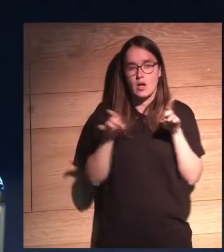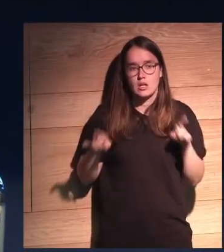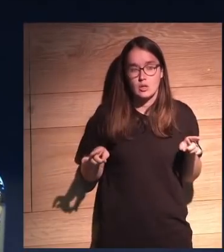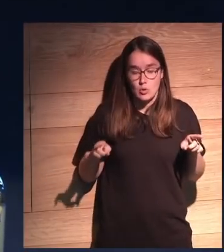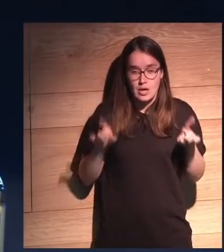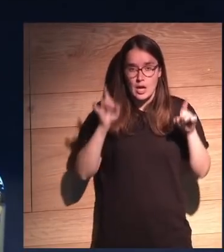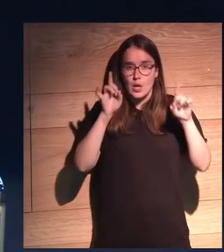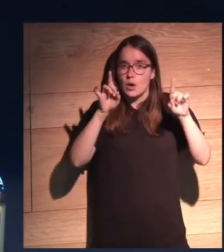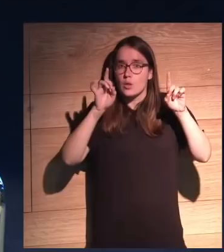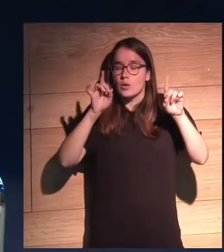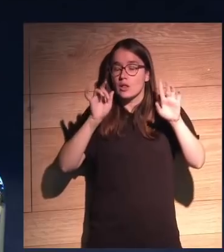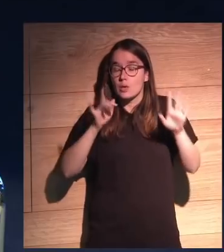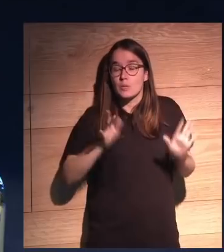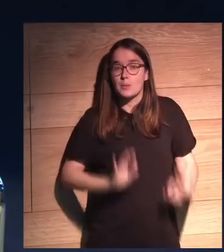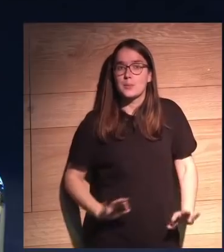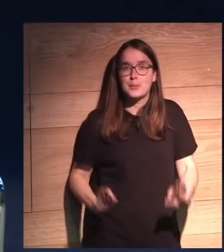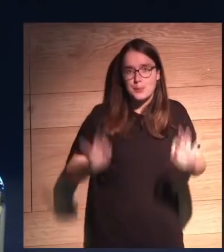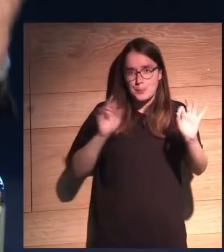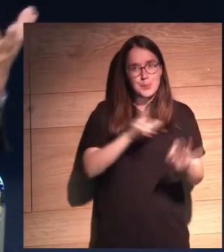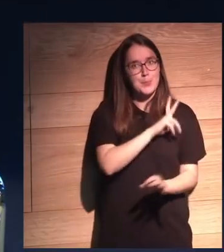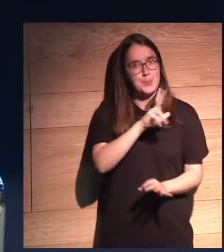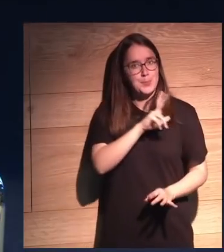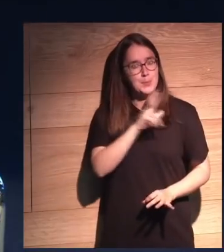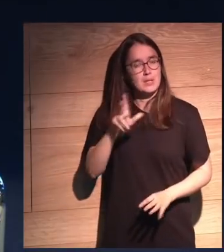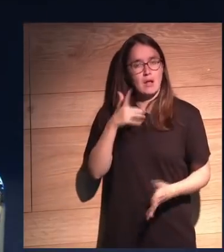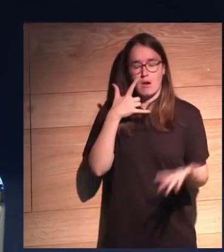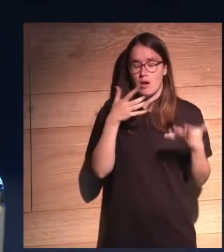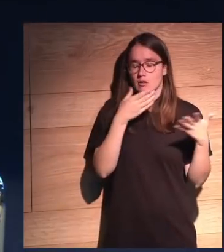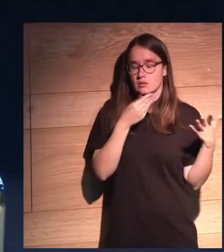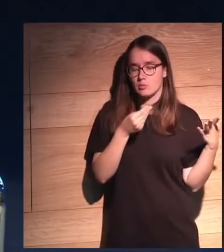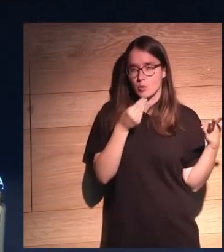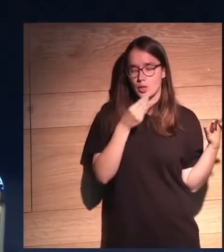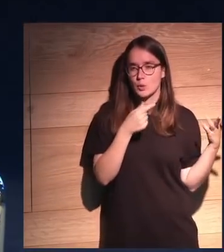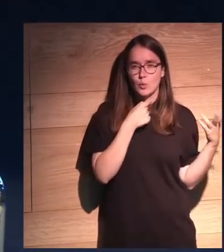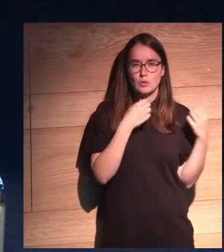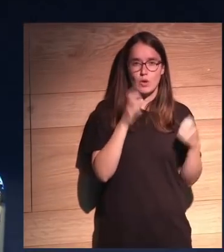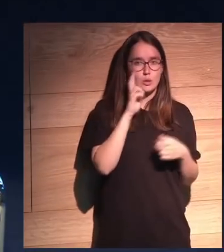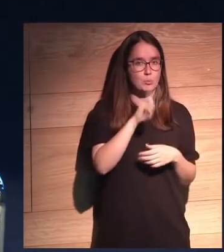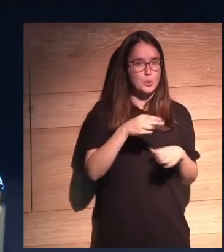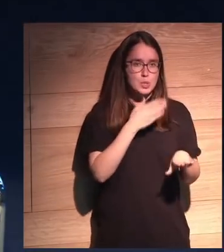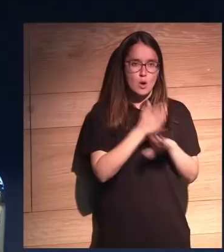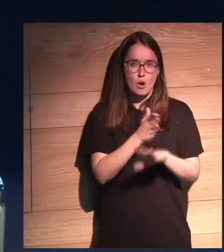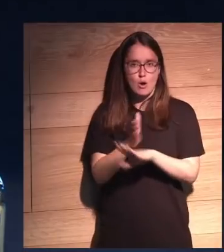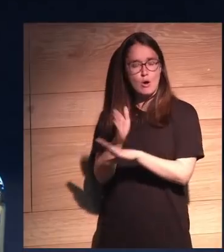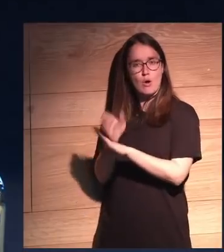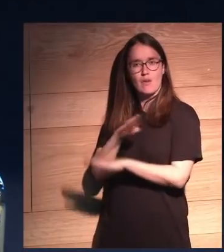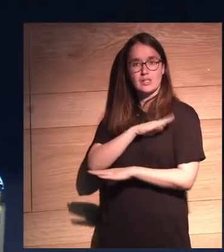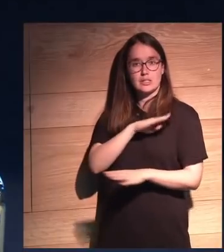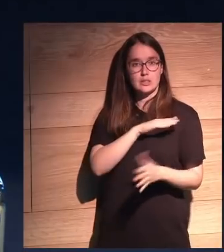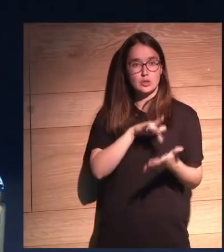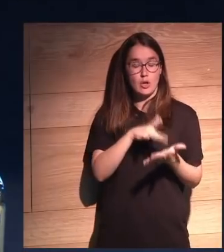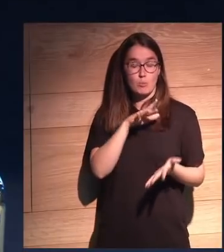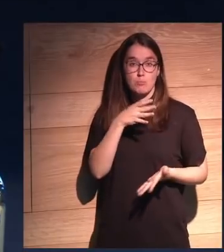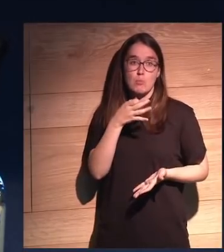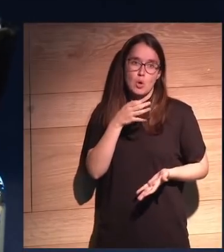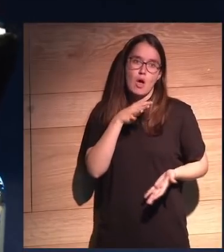una educación súper cosmopolita, le había gustado mucho el arte, había visitado muchos museos y tenía un cierto